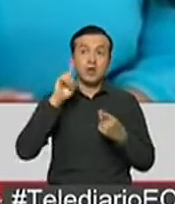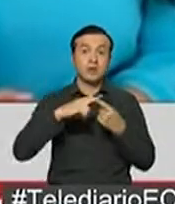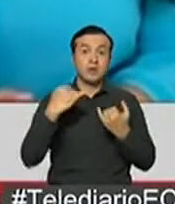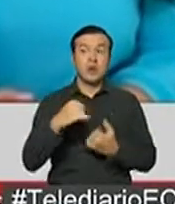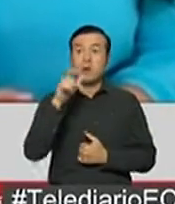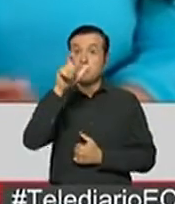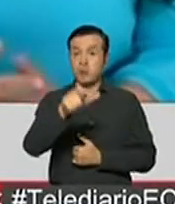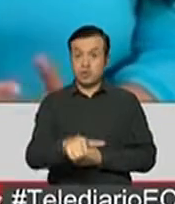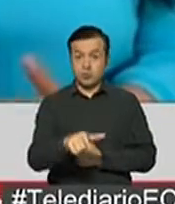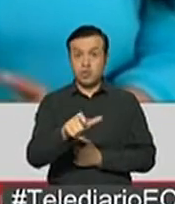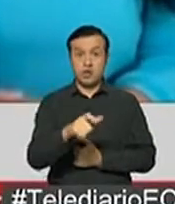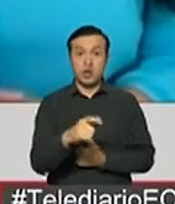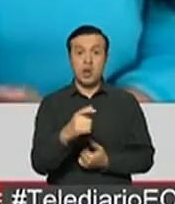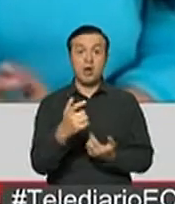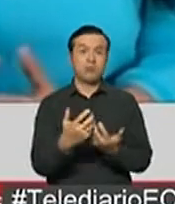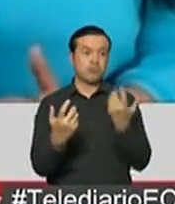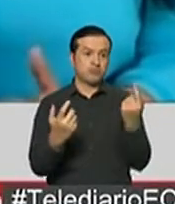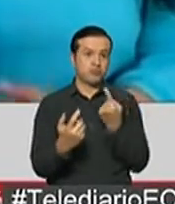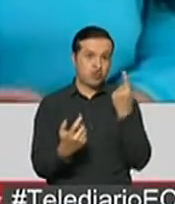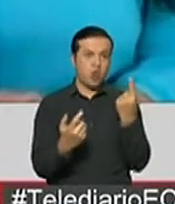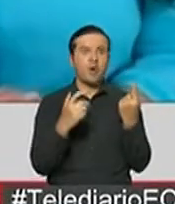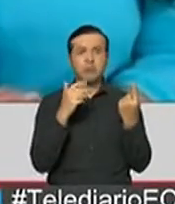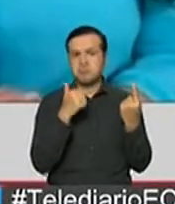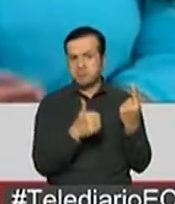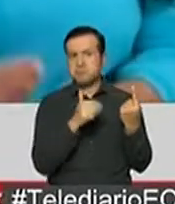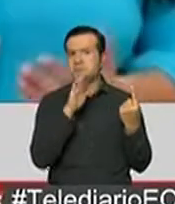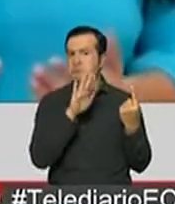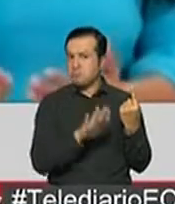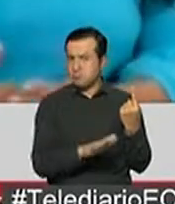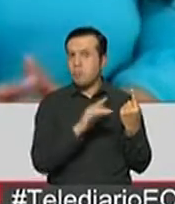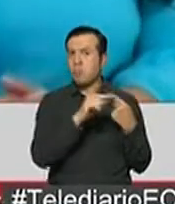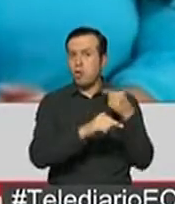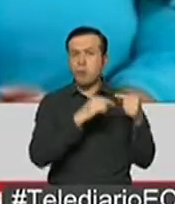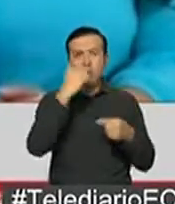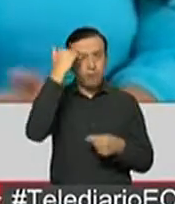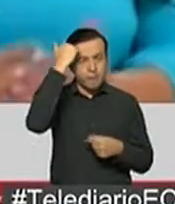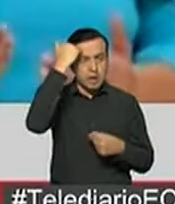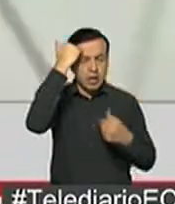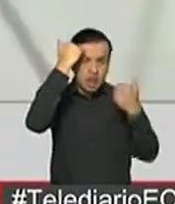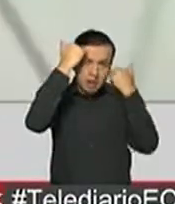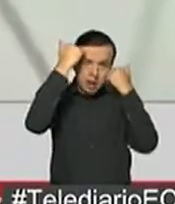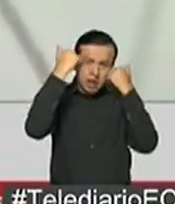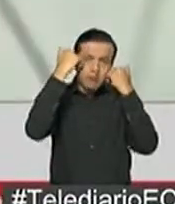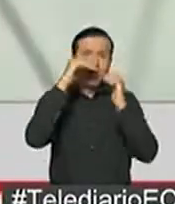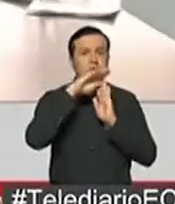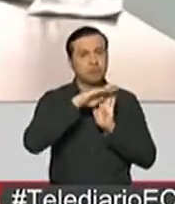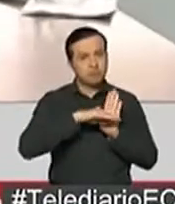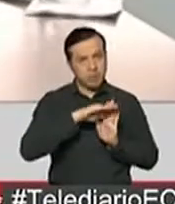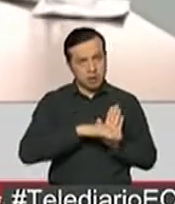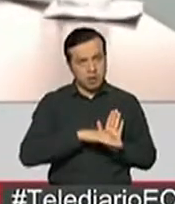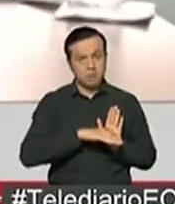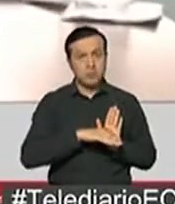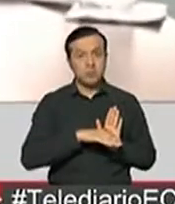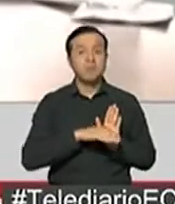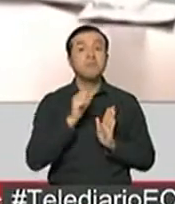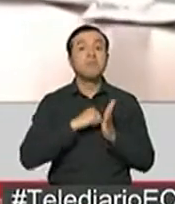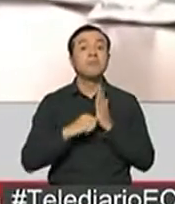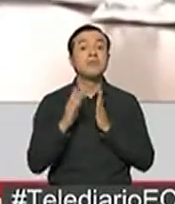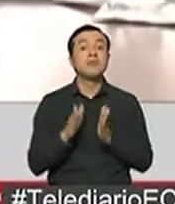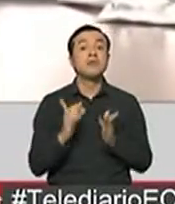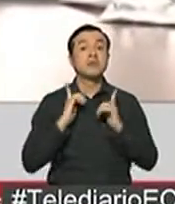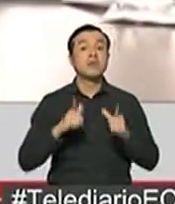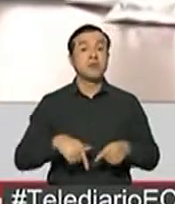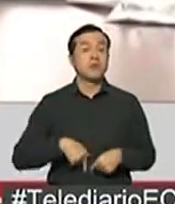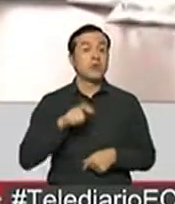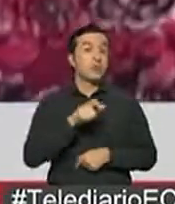se encuentra aislado y se encuentra estable va disminuyendo su fiebre van disminuyendo sus síntomas la ministra de salud catalina